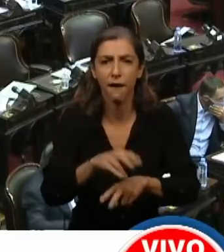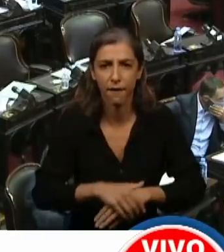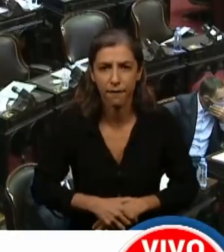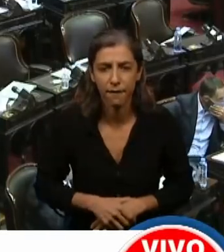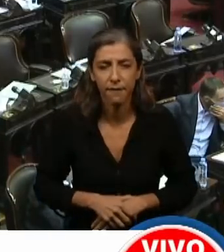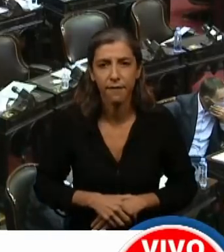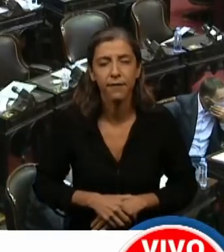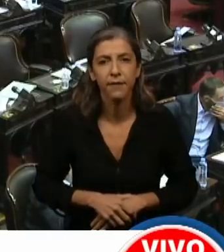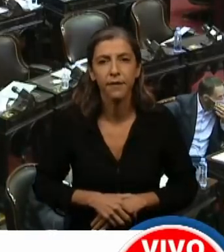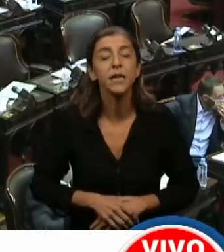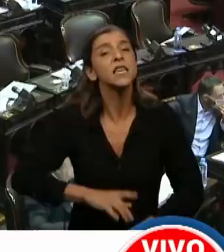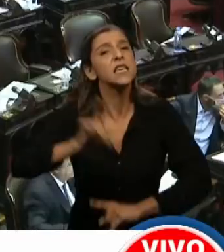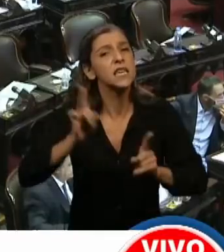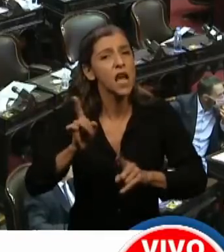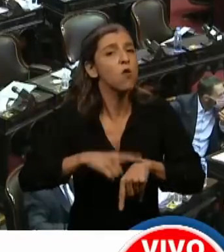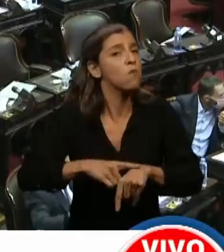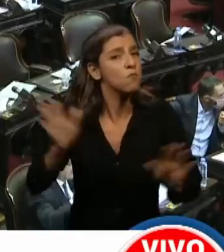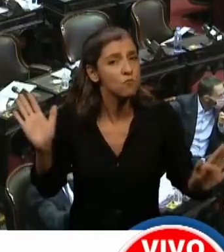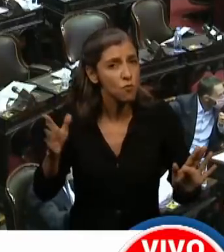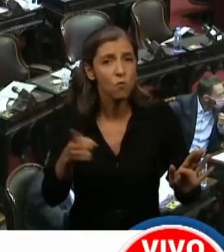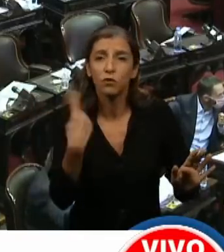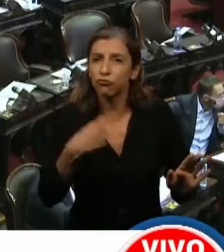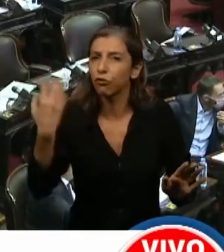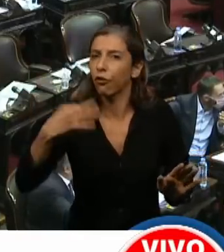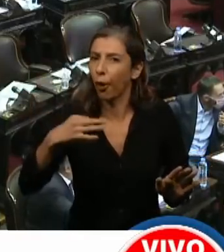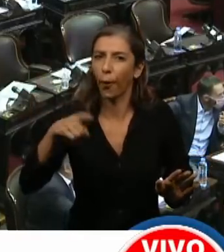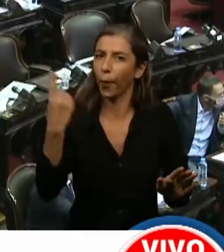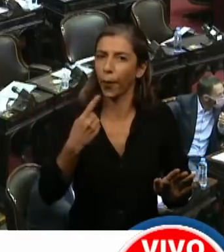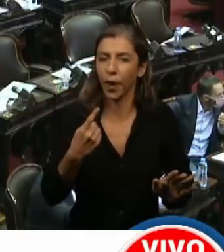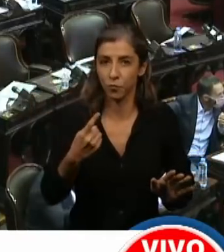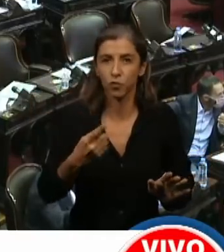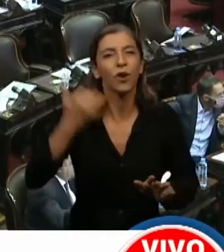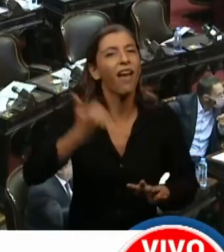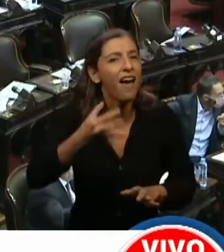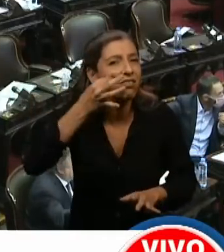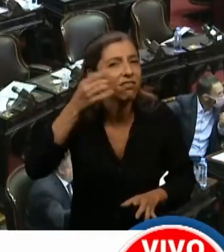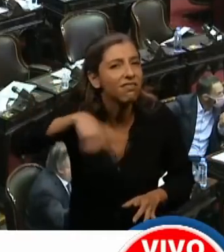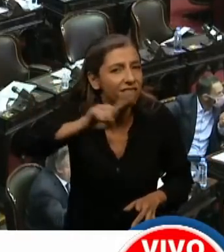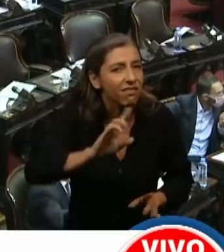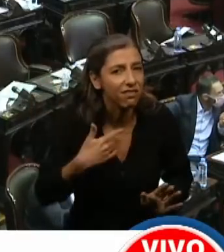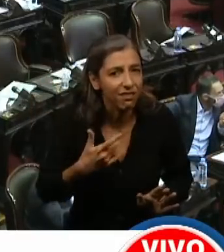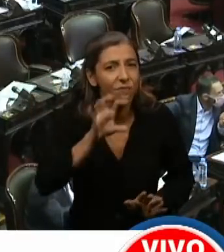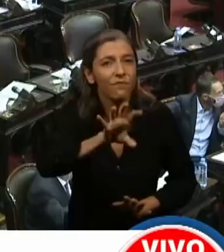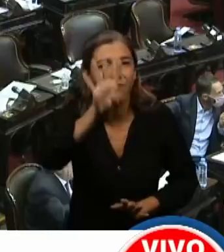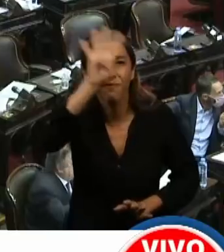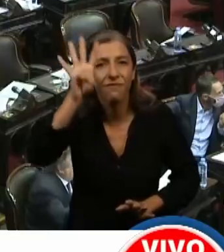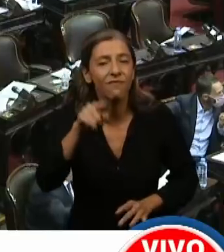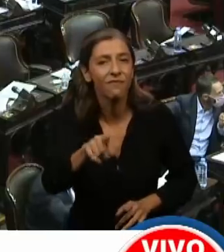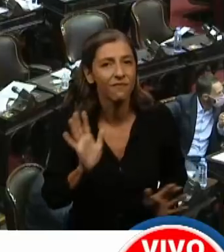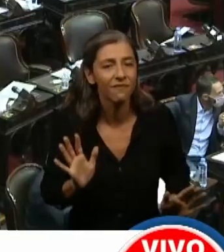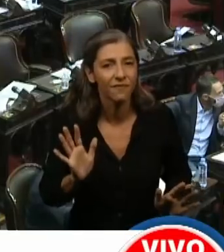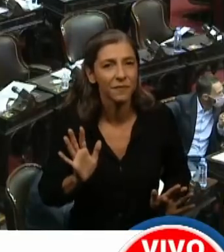algún momento se tendrá que escribir, ahí están los testimonios vivos. En Formosa ya el agua perforó